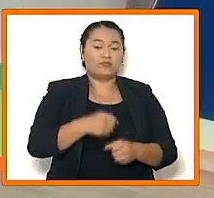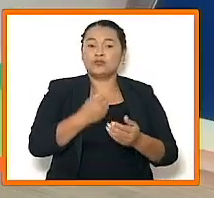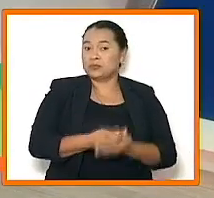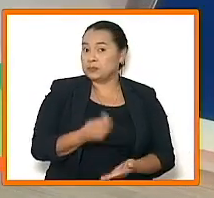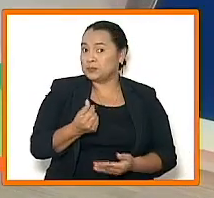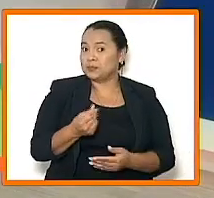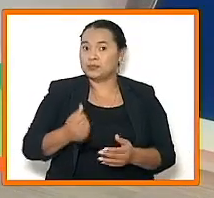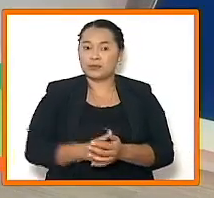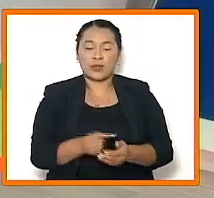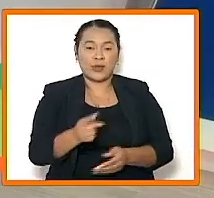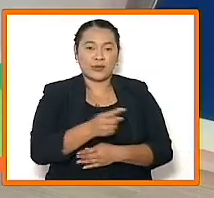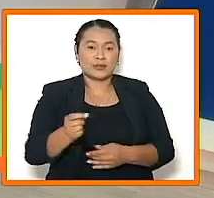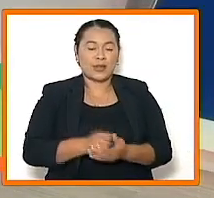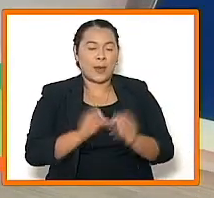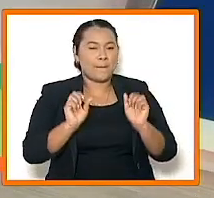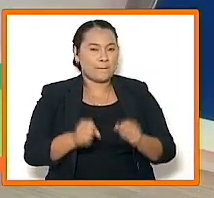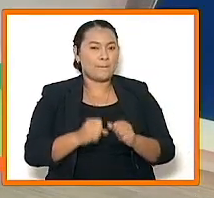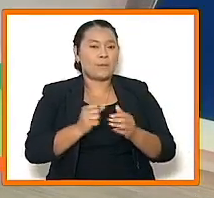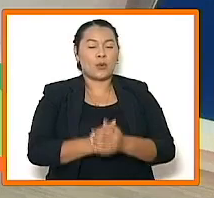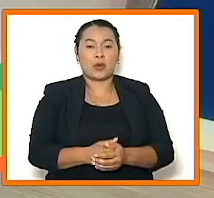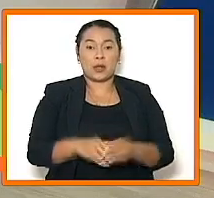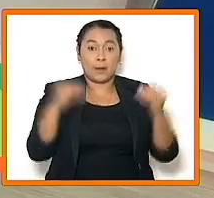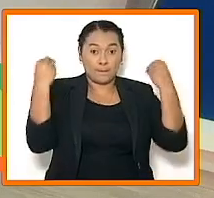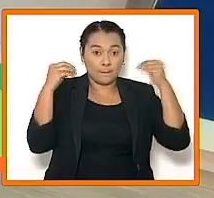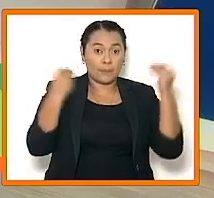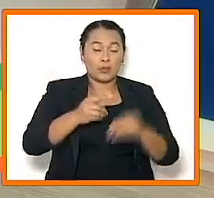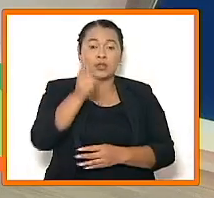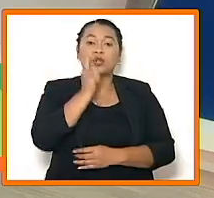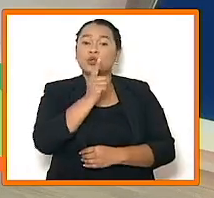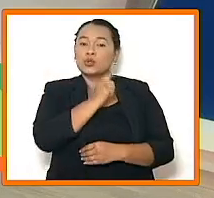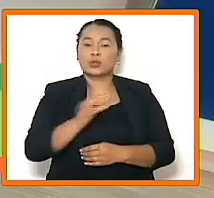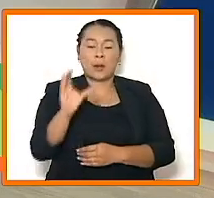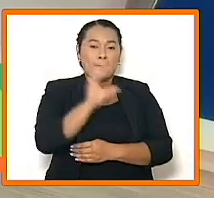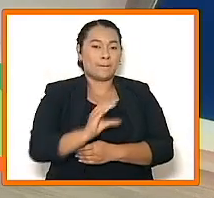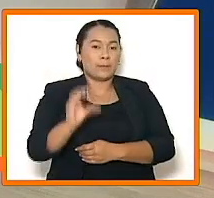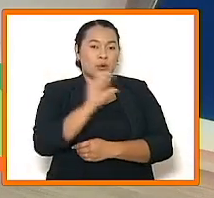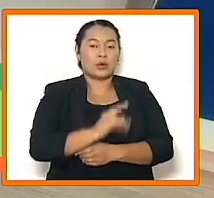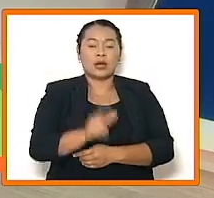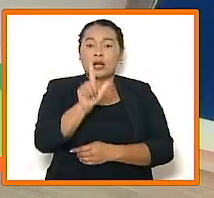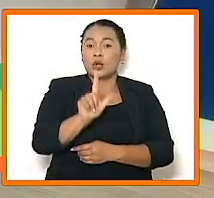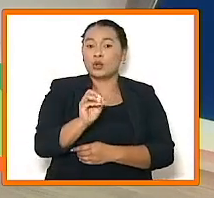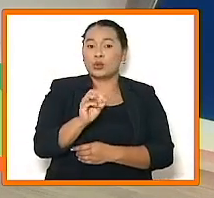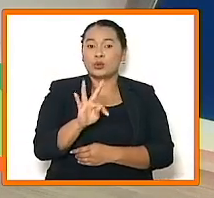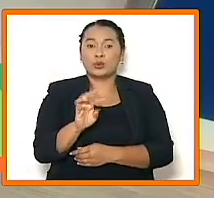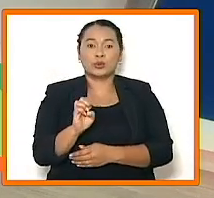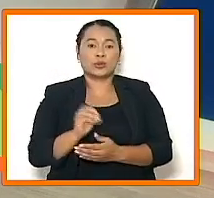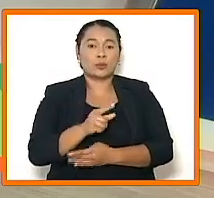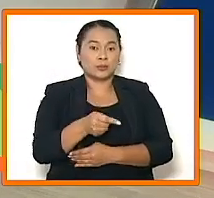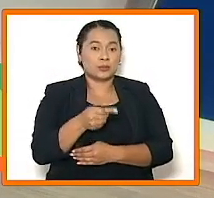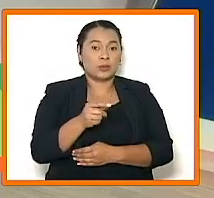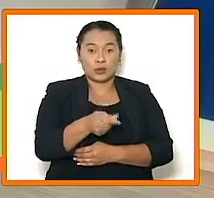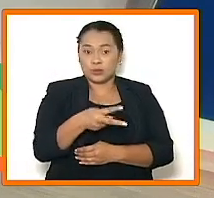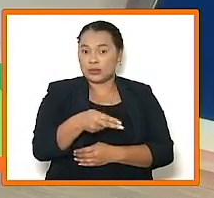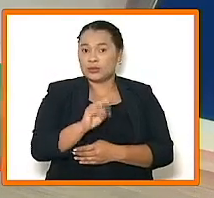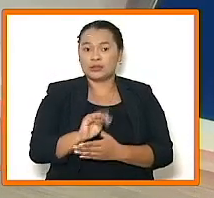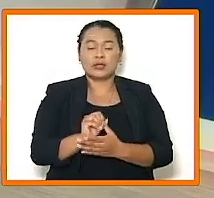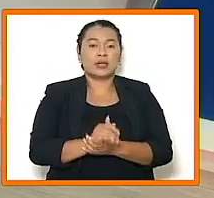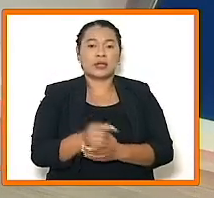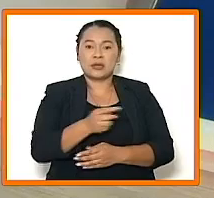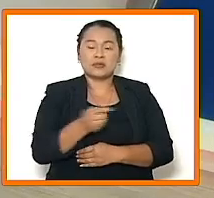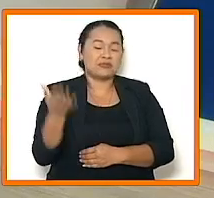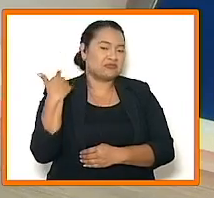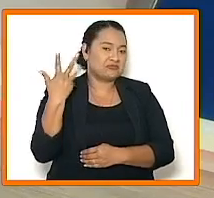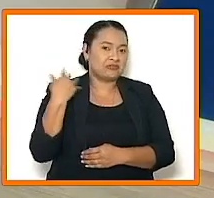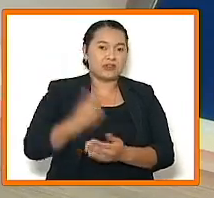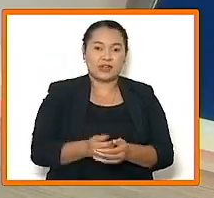puedes hacer realidad convirtiéndote en agente. Puedes ingresar a loto.hn, llenar todos tus datos y así de fácil puedes ser parte de la